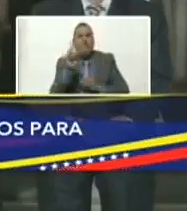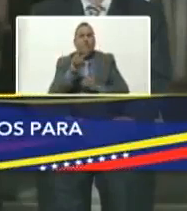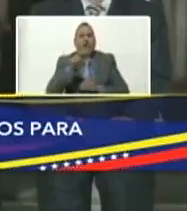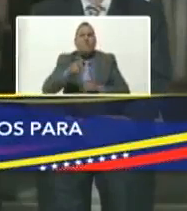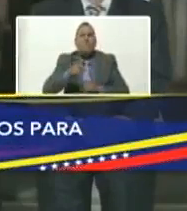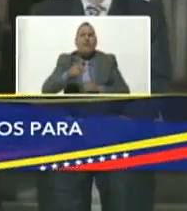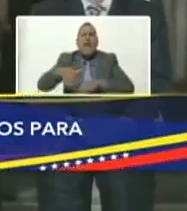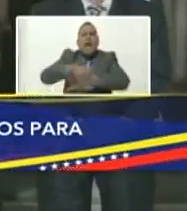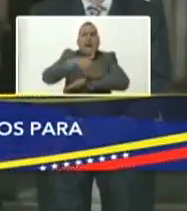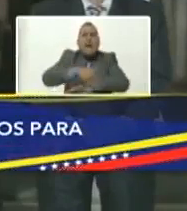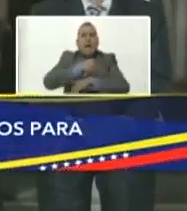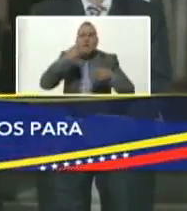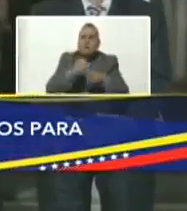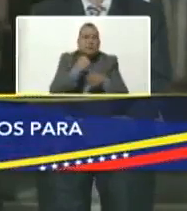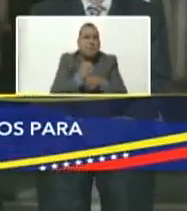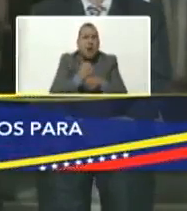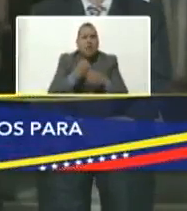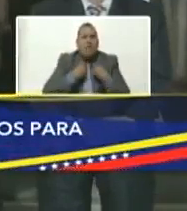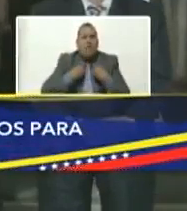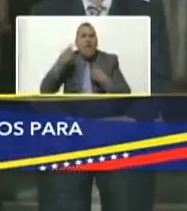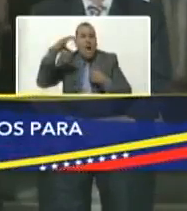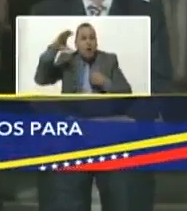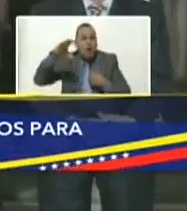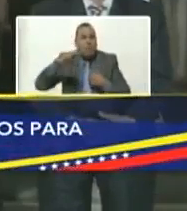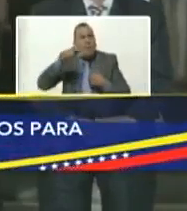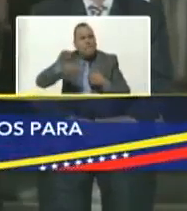están trabajando, que es gente honorable.